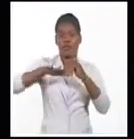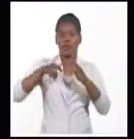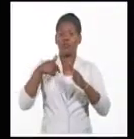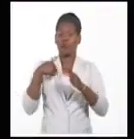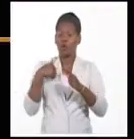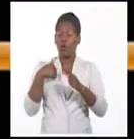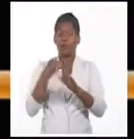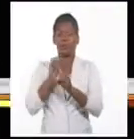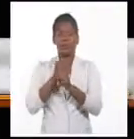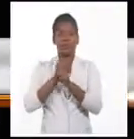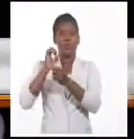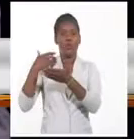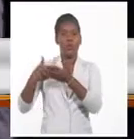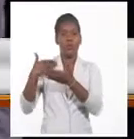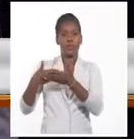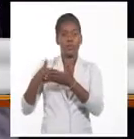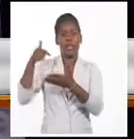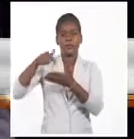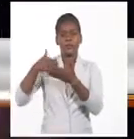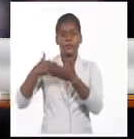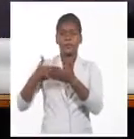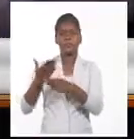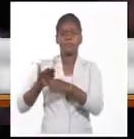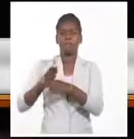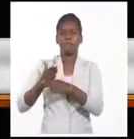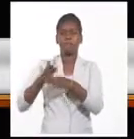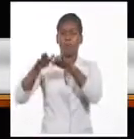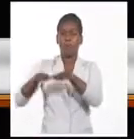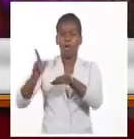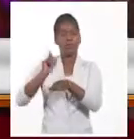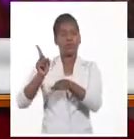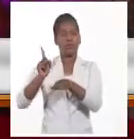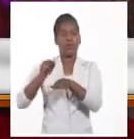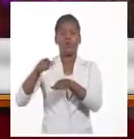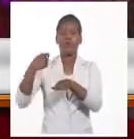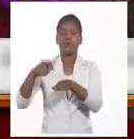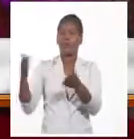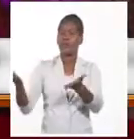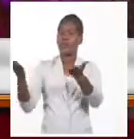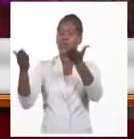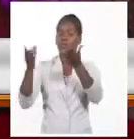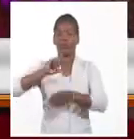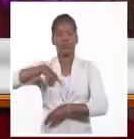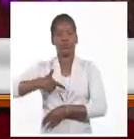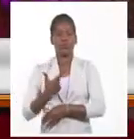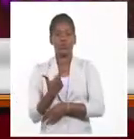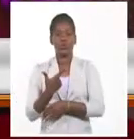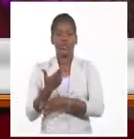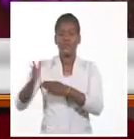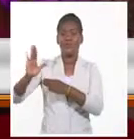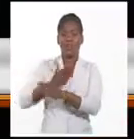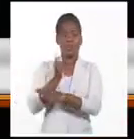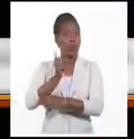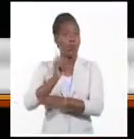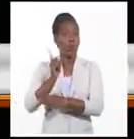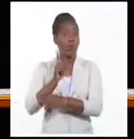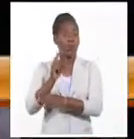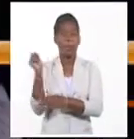ser sostenible, también con el pensamiento de una cultura integradora. No puede haber dos culturas, una para allá y otra para acá, no, es una